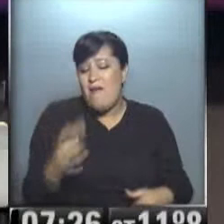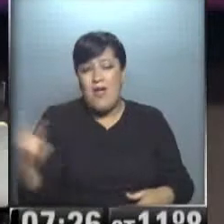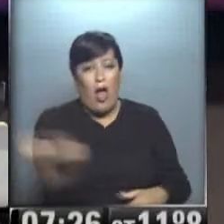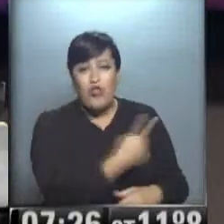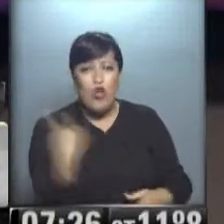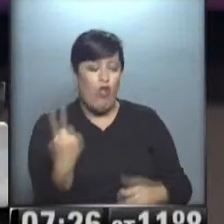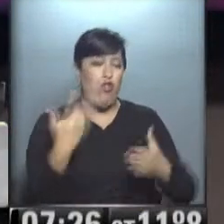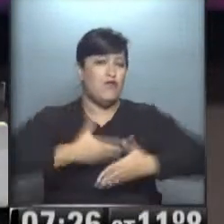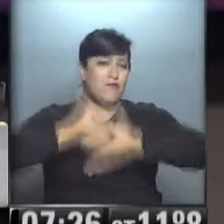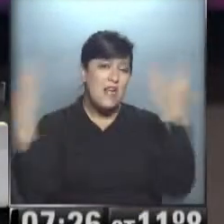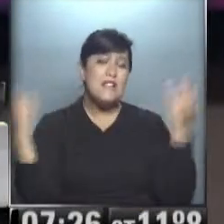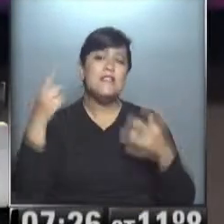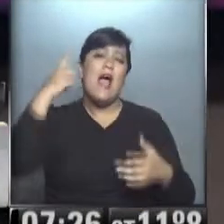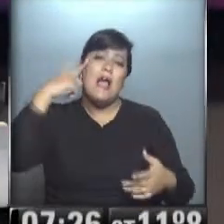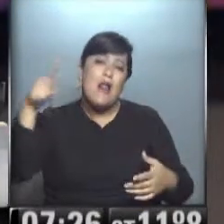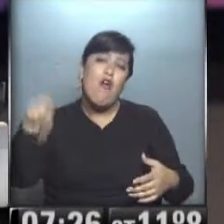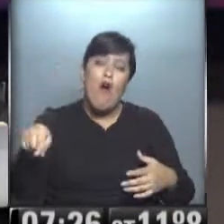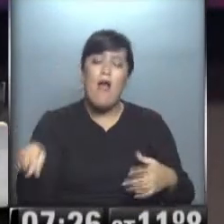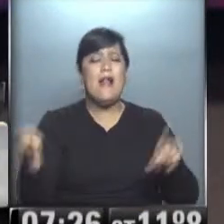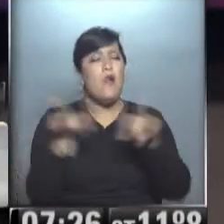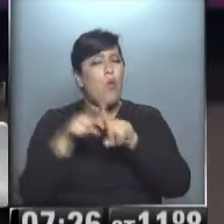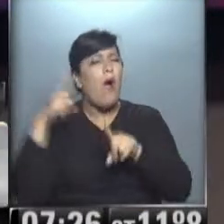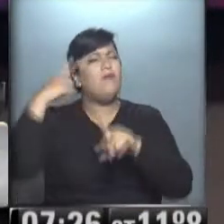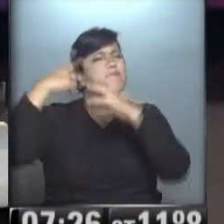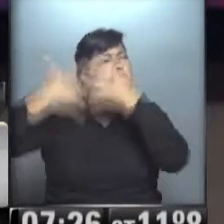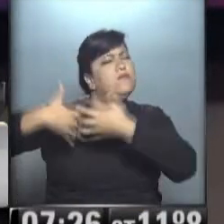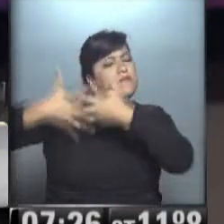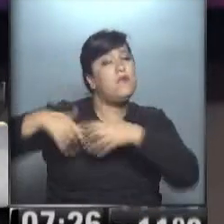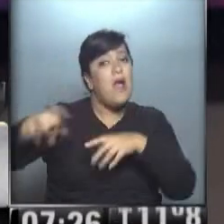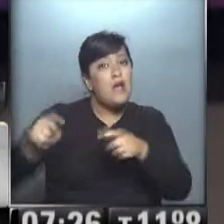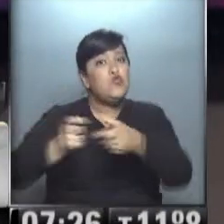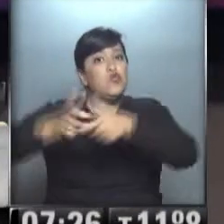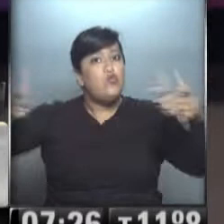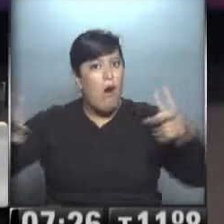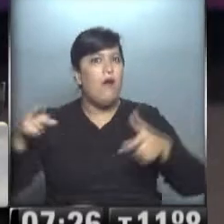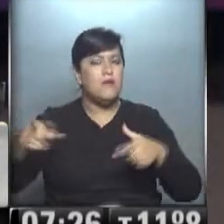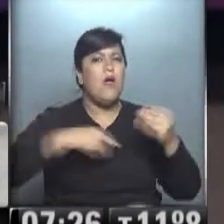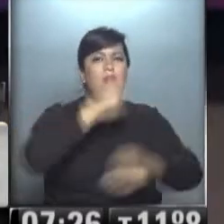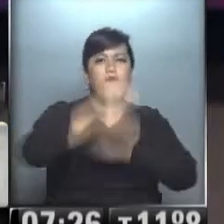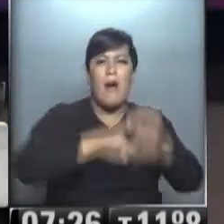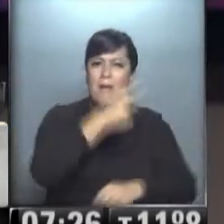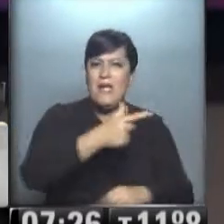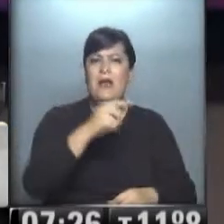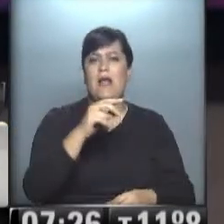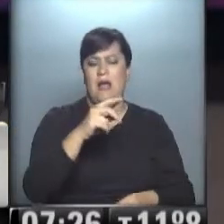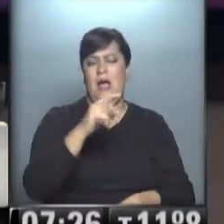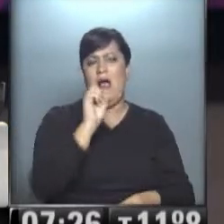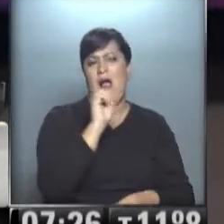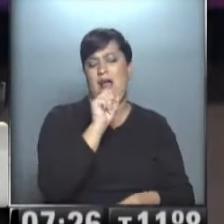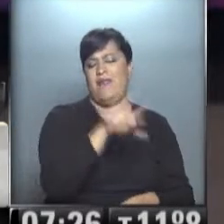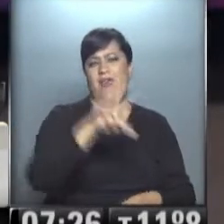lo va a ir haciendo ese proceso y tiene la suerte de tener una familia que es la familia carlotto que